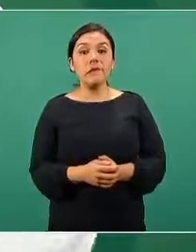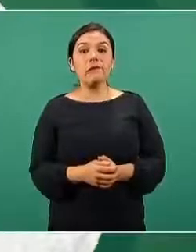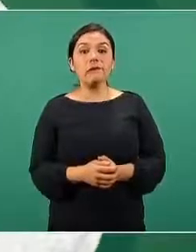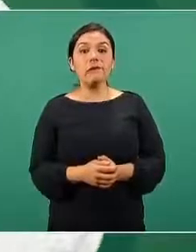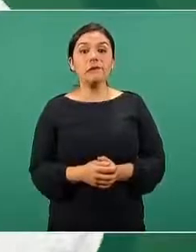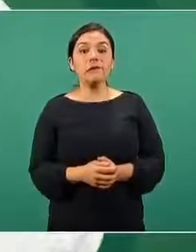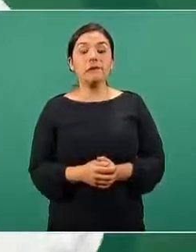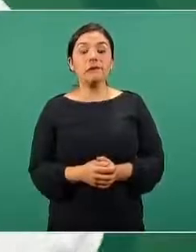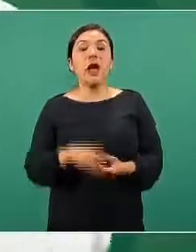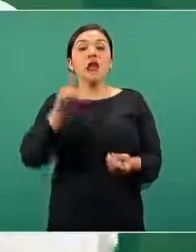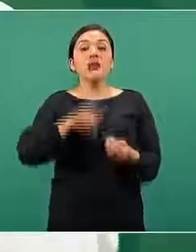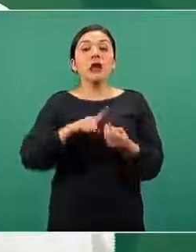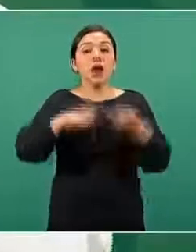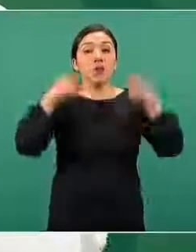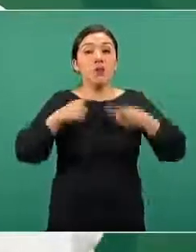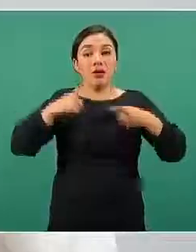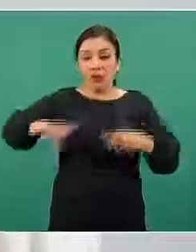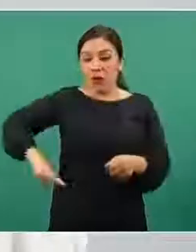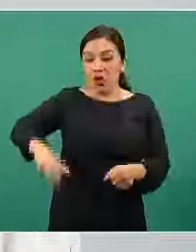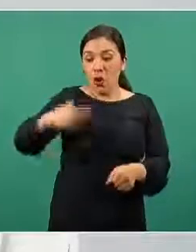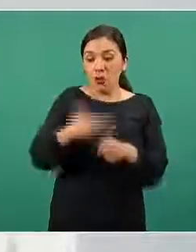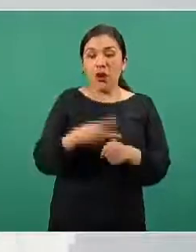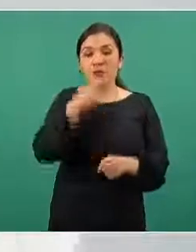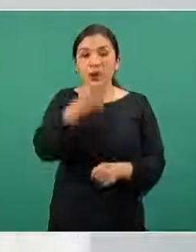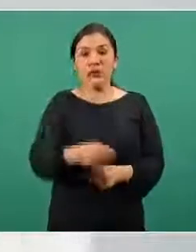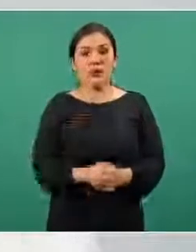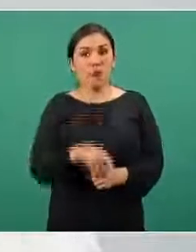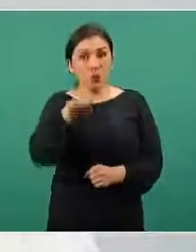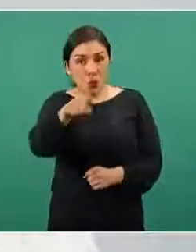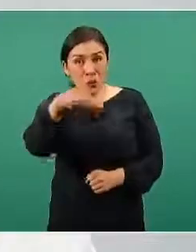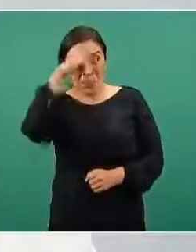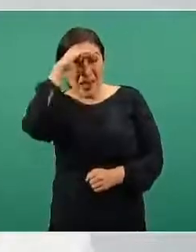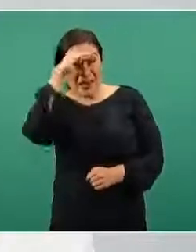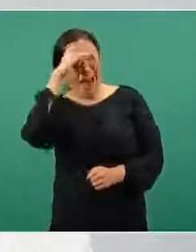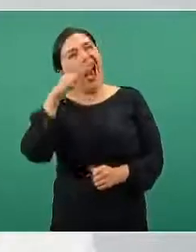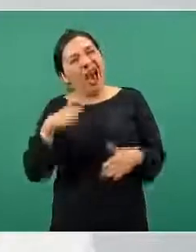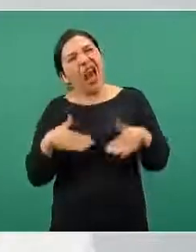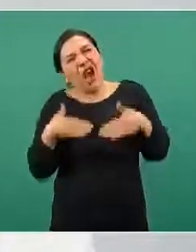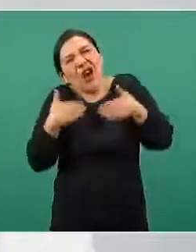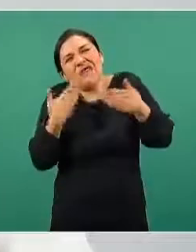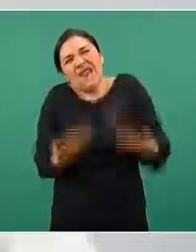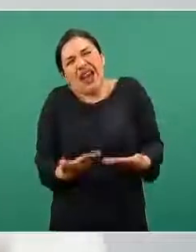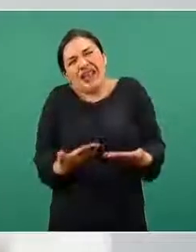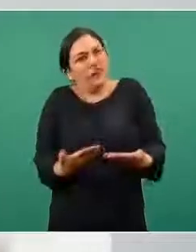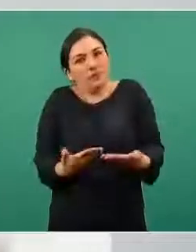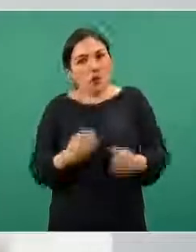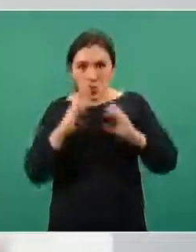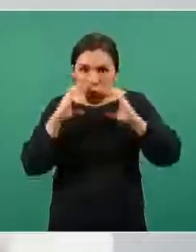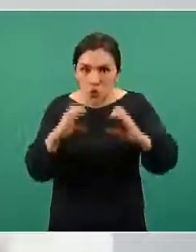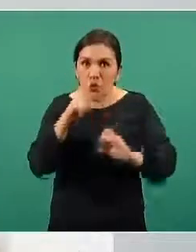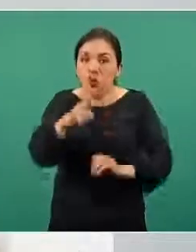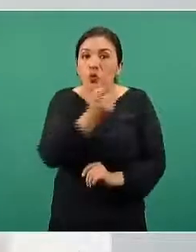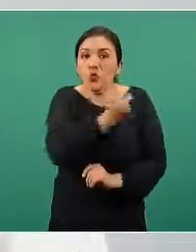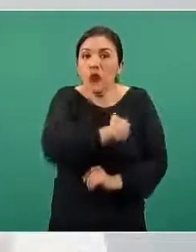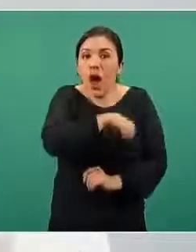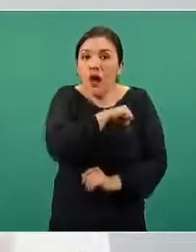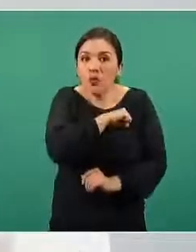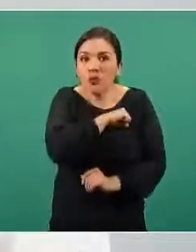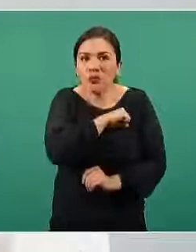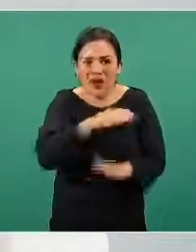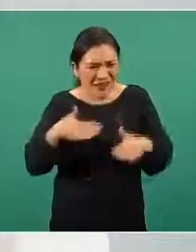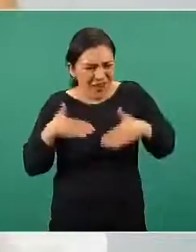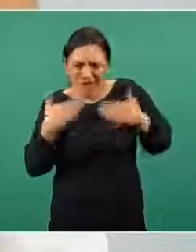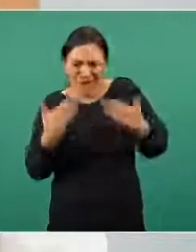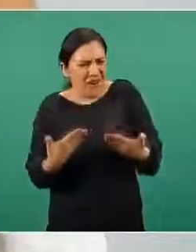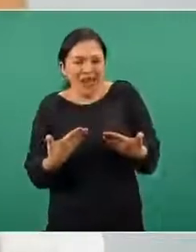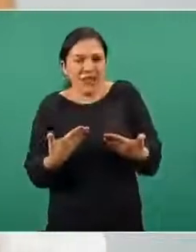fue iniciativa del señor gobernador, de decir: no te confíes, cuida tu salud. Y el no te